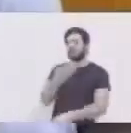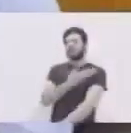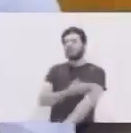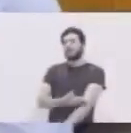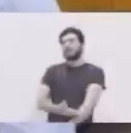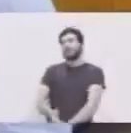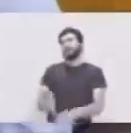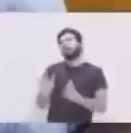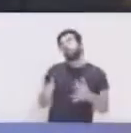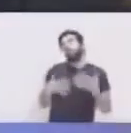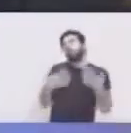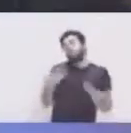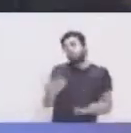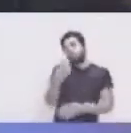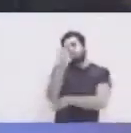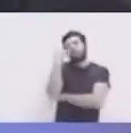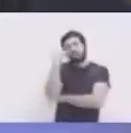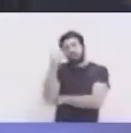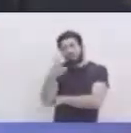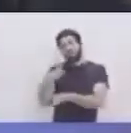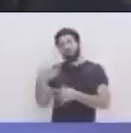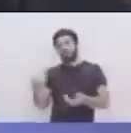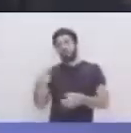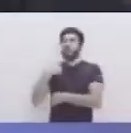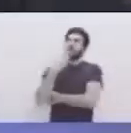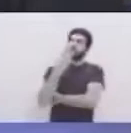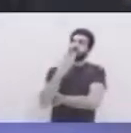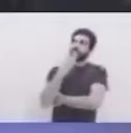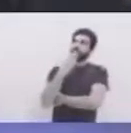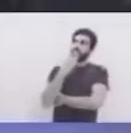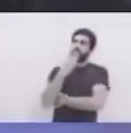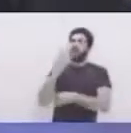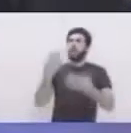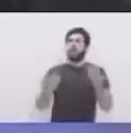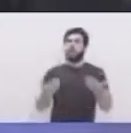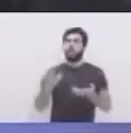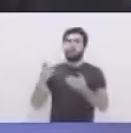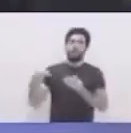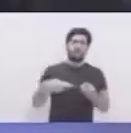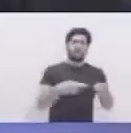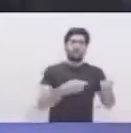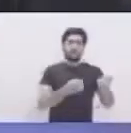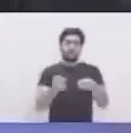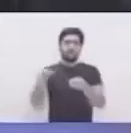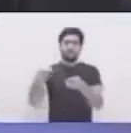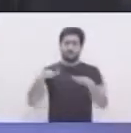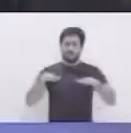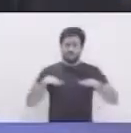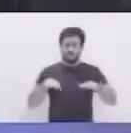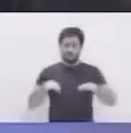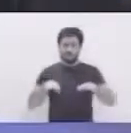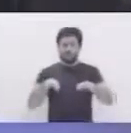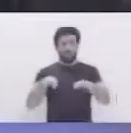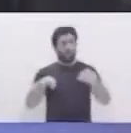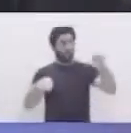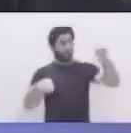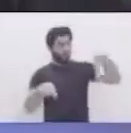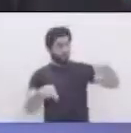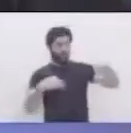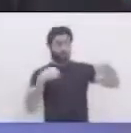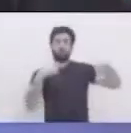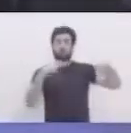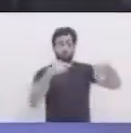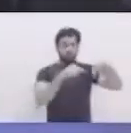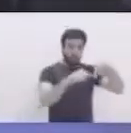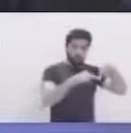Orilla? ¿Qué otras? ¿Qué puede haber? ¿Qué orillas? De un río. ¿De un río? Ajá, ¿tú? Sí, es como que tal vez estoy yo aquí y